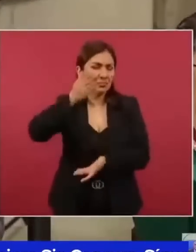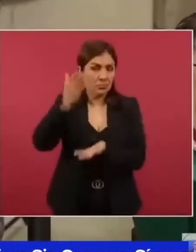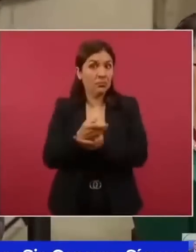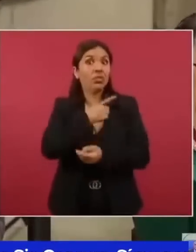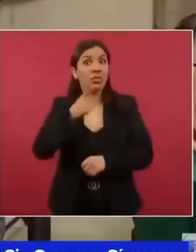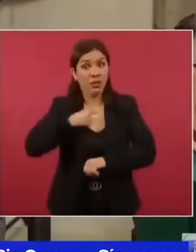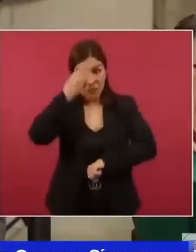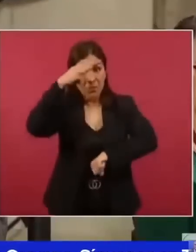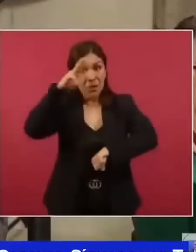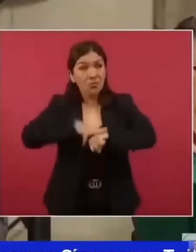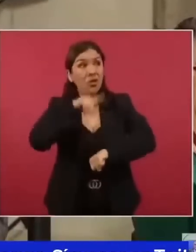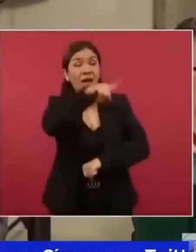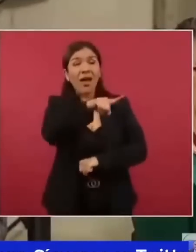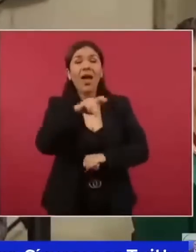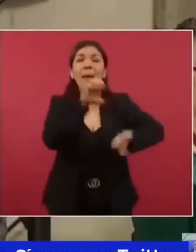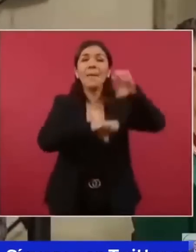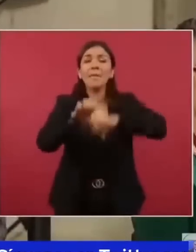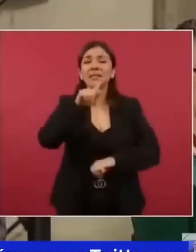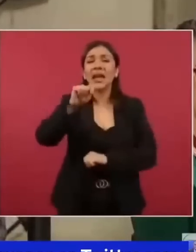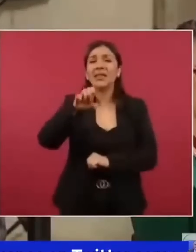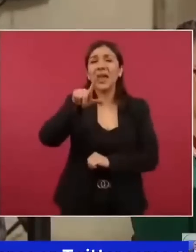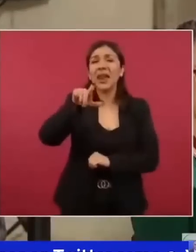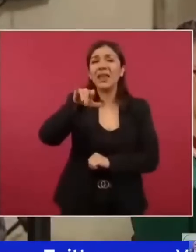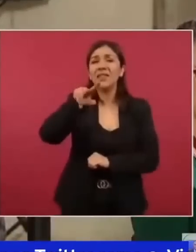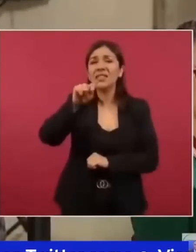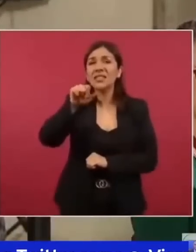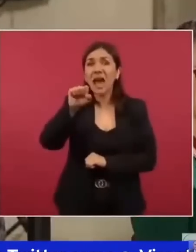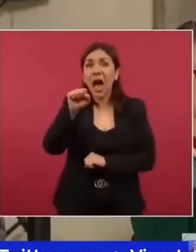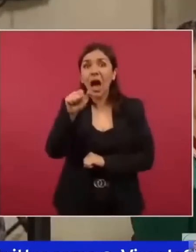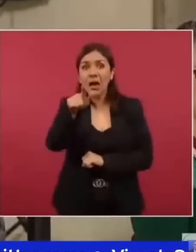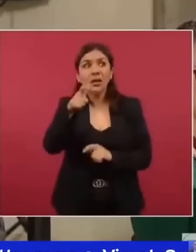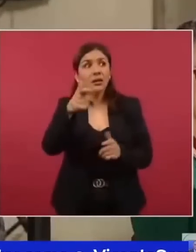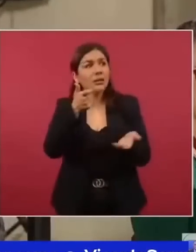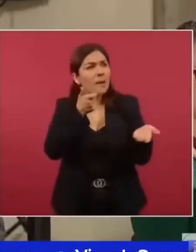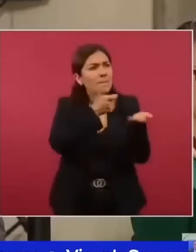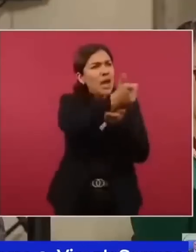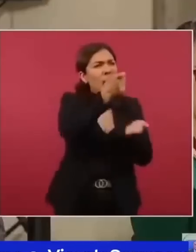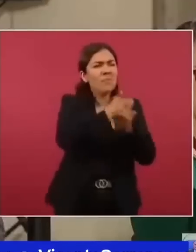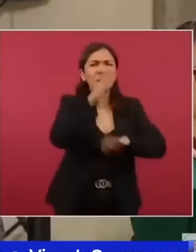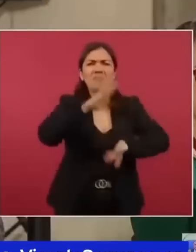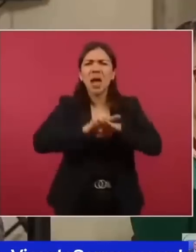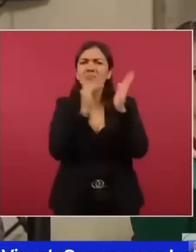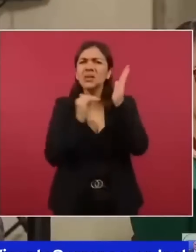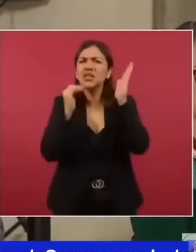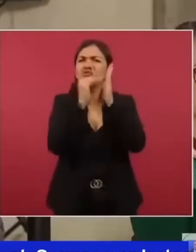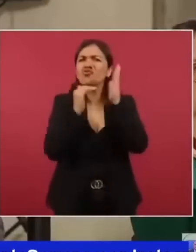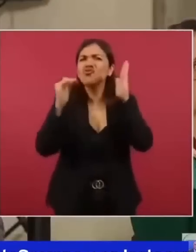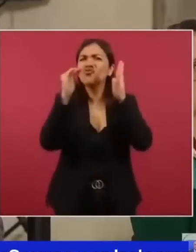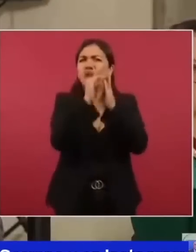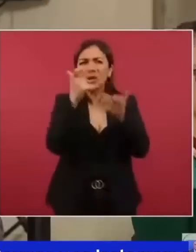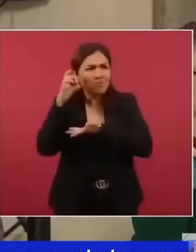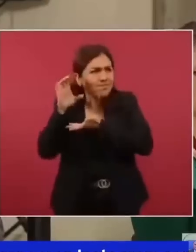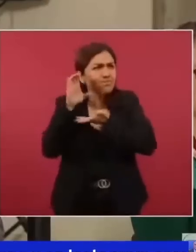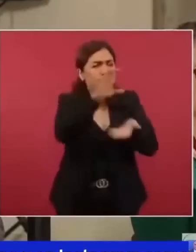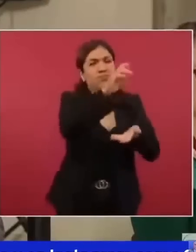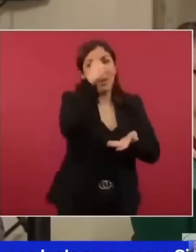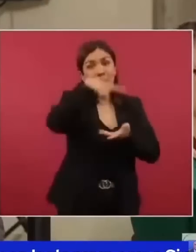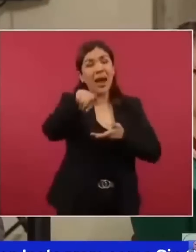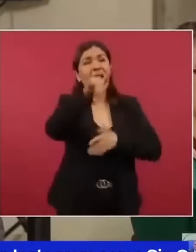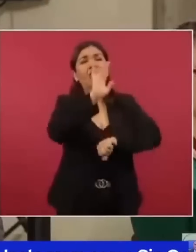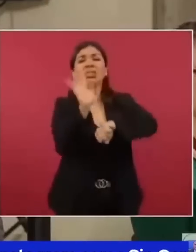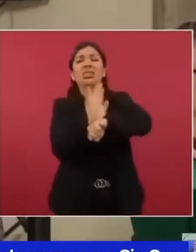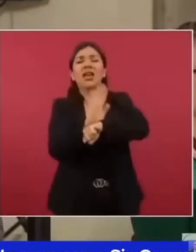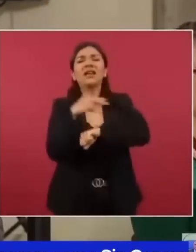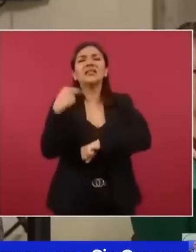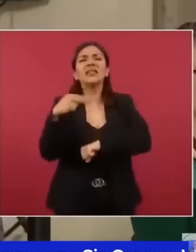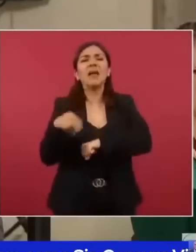Televisa recibió cientos de millones de pesos para una serie que se llamó El Equipo. el periódico El Universal está señalado en el juicio contra Genaro